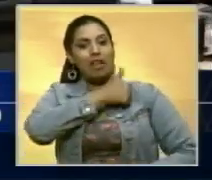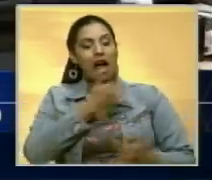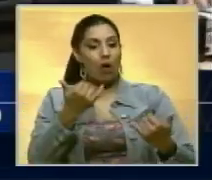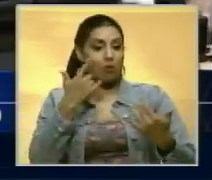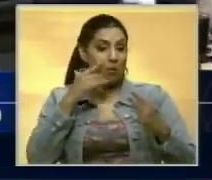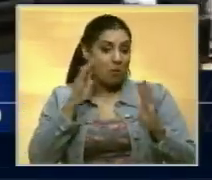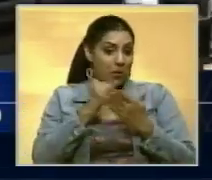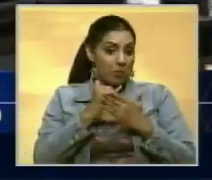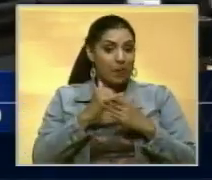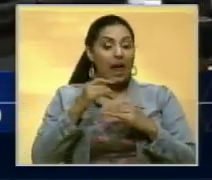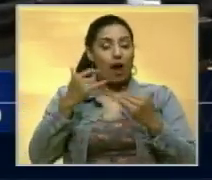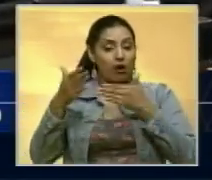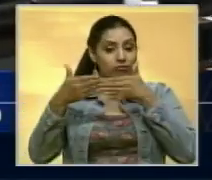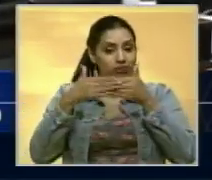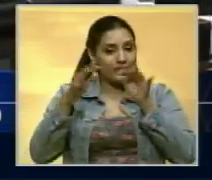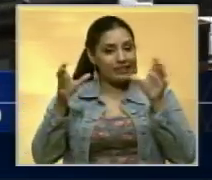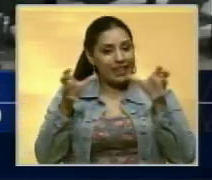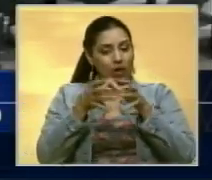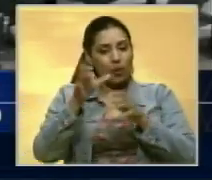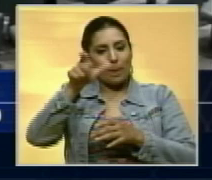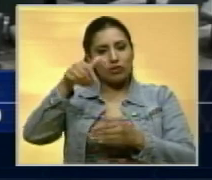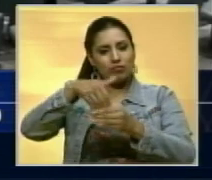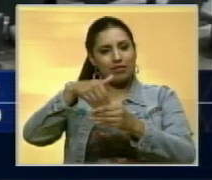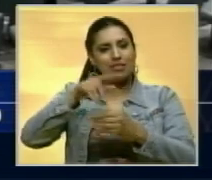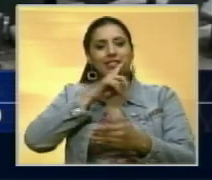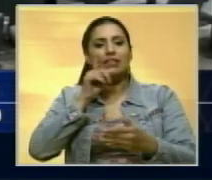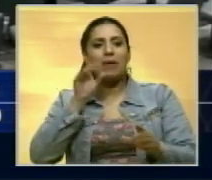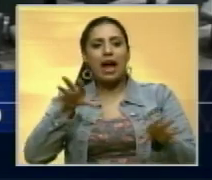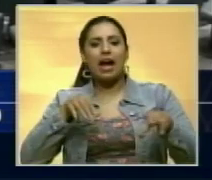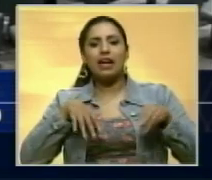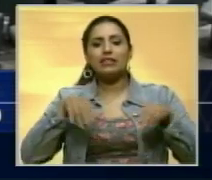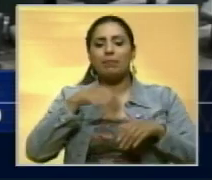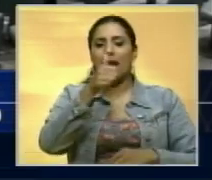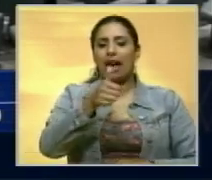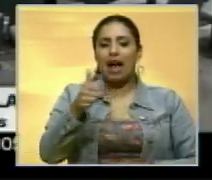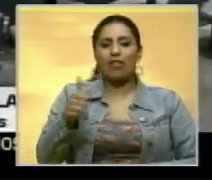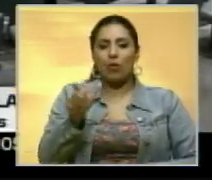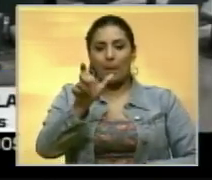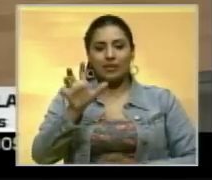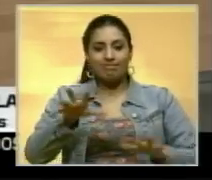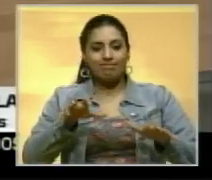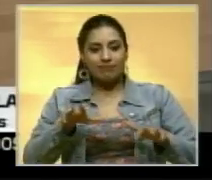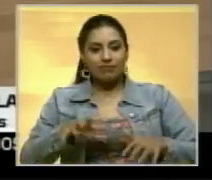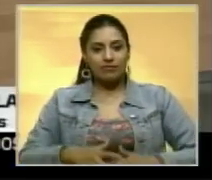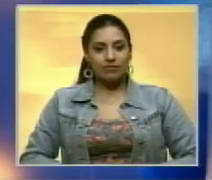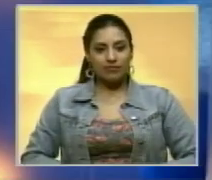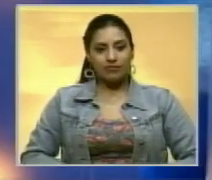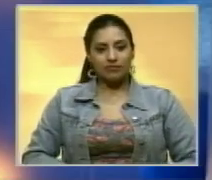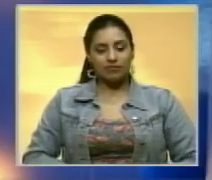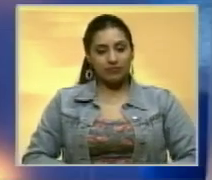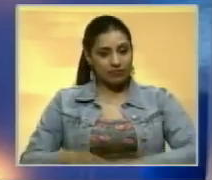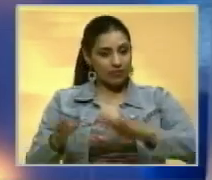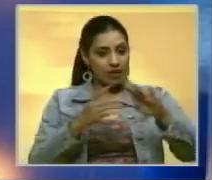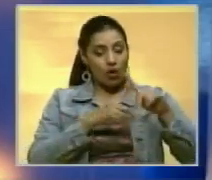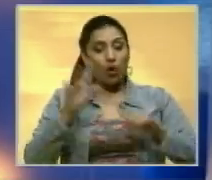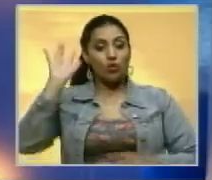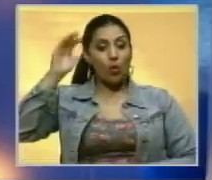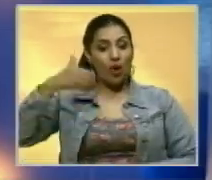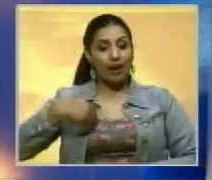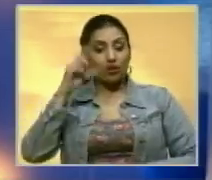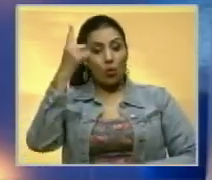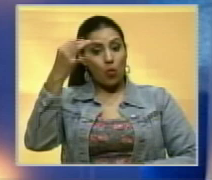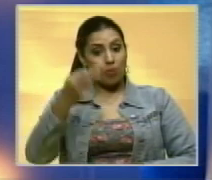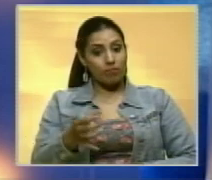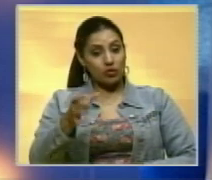esta primera ronda a puerta cerrada, los electores manifestarán el grado de aceptación de cada uno de los aspirantes. En Argentina, un